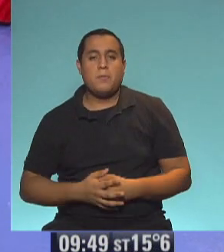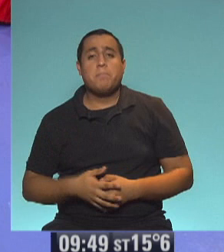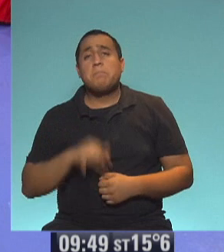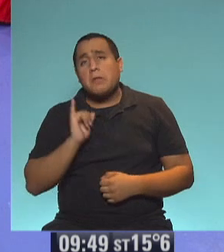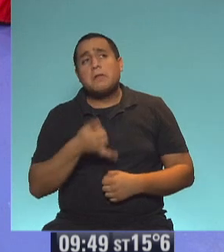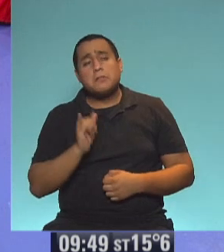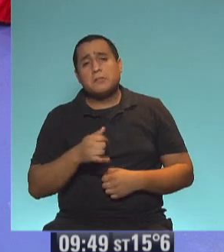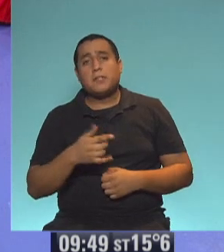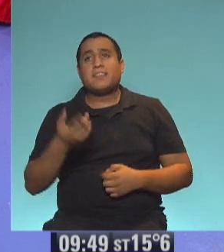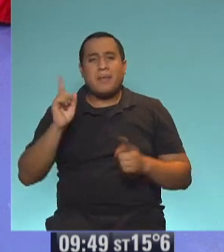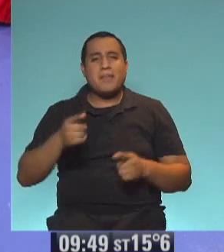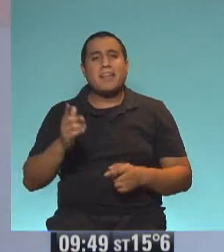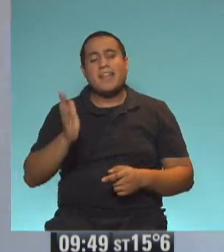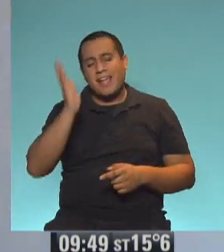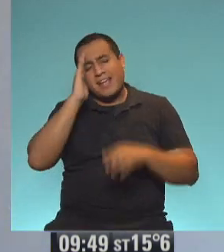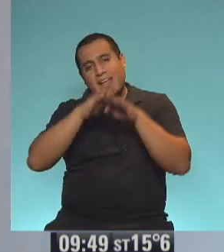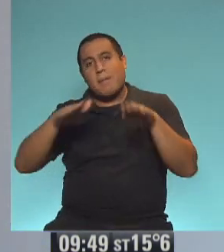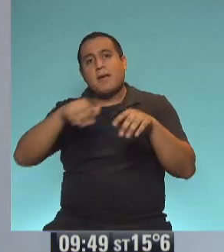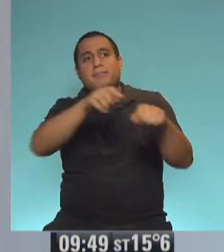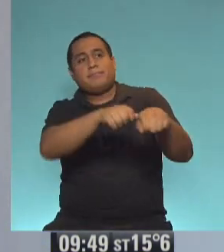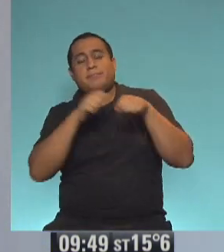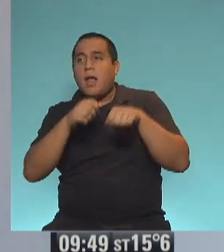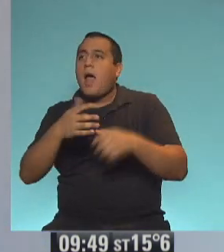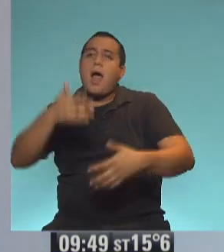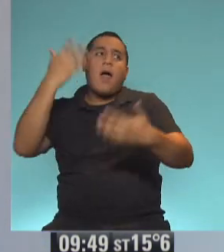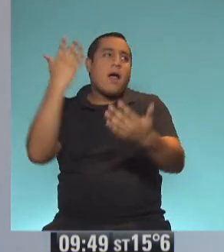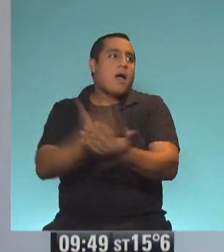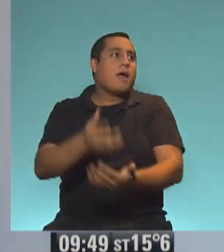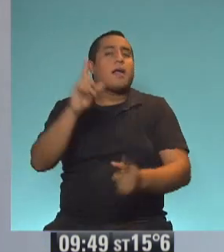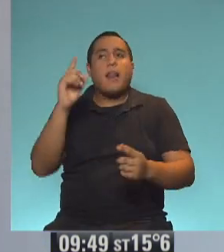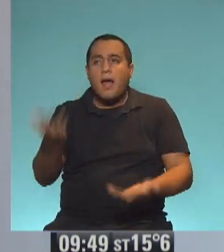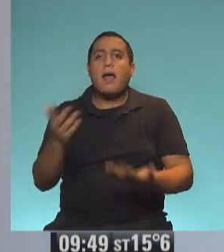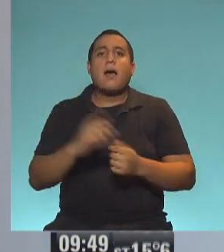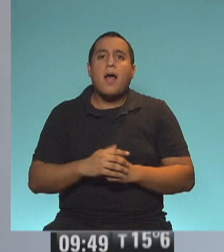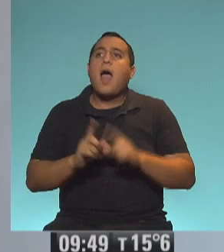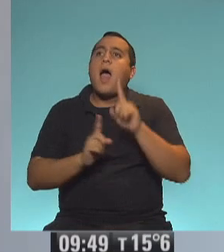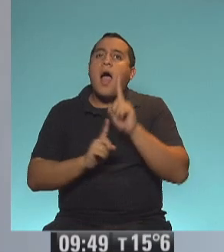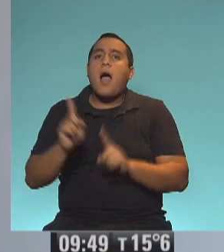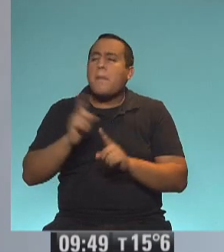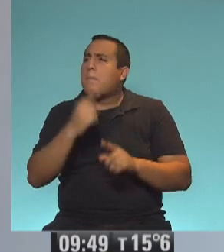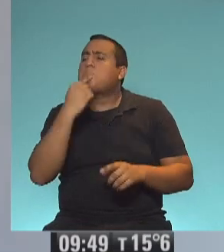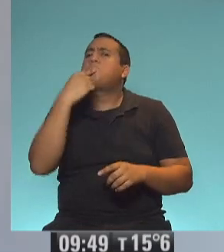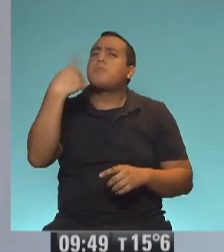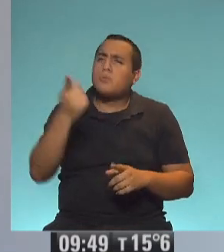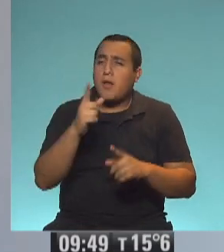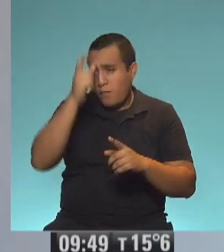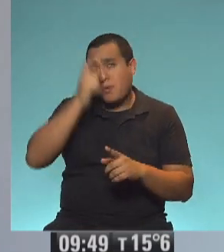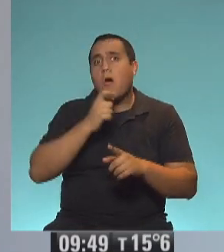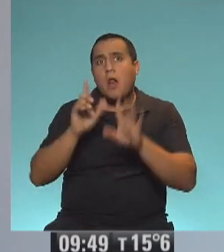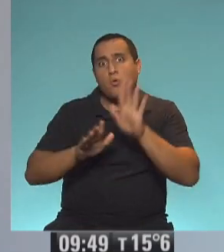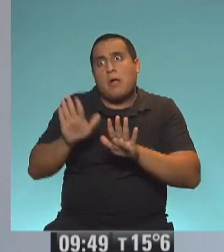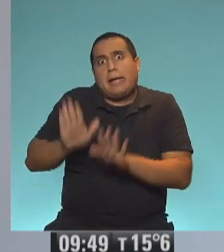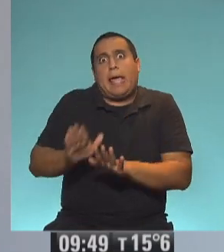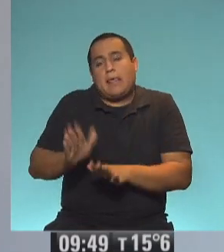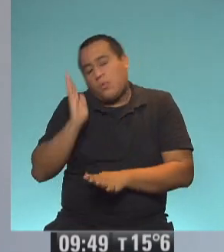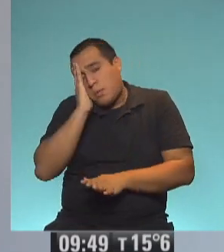Las camas hechas. Claro, porque hay bomberos que se tengo una pregunta.